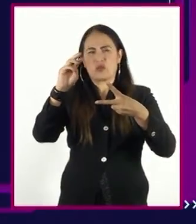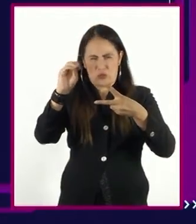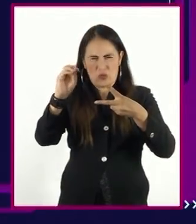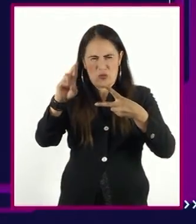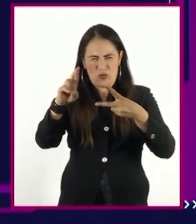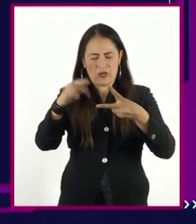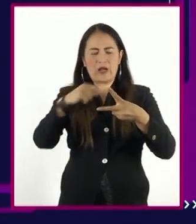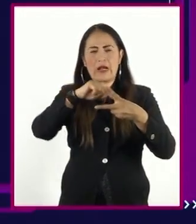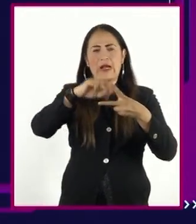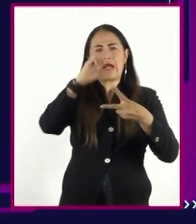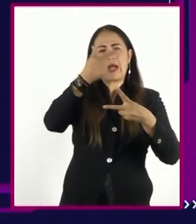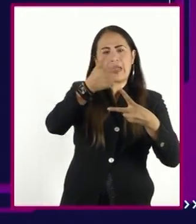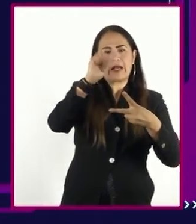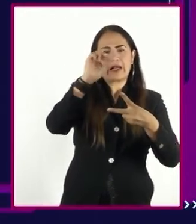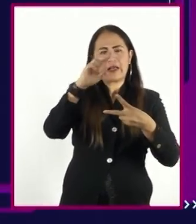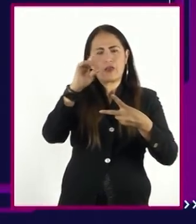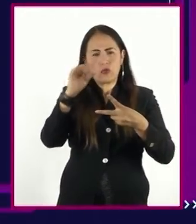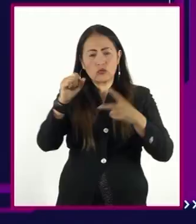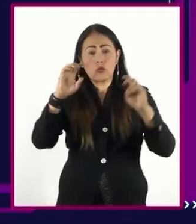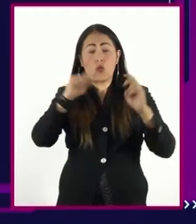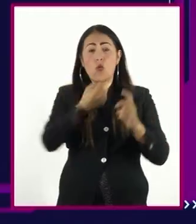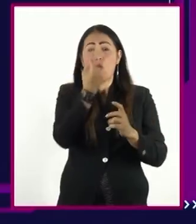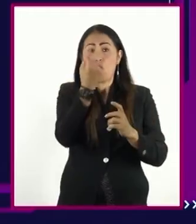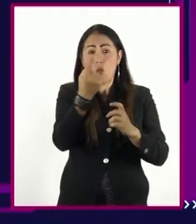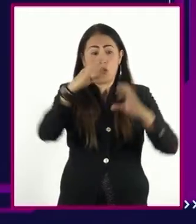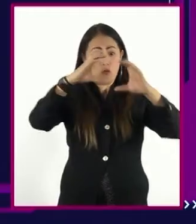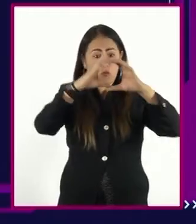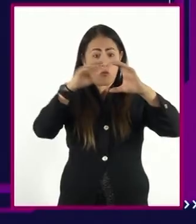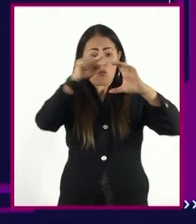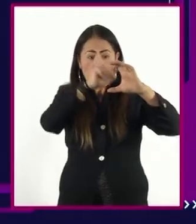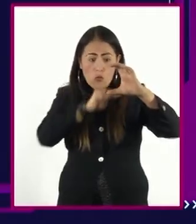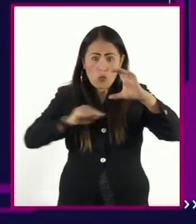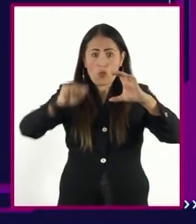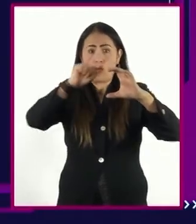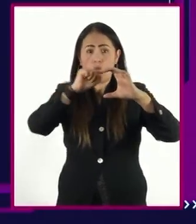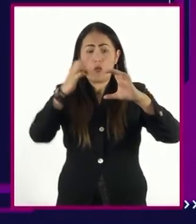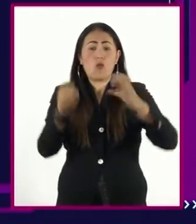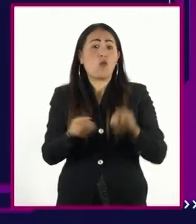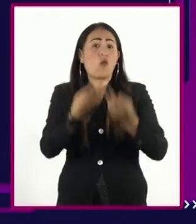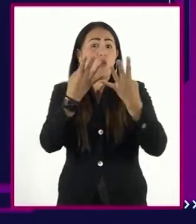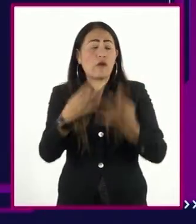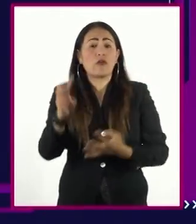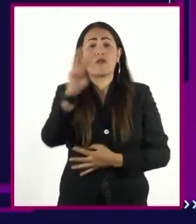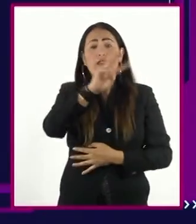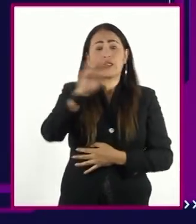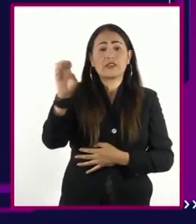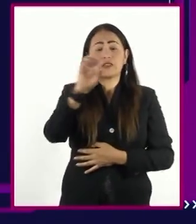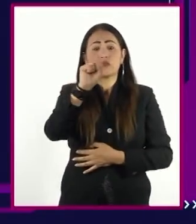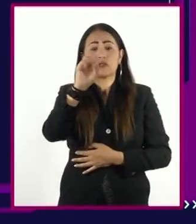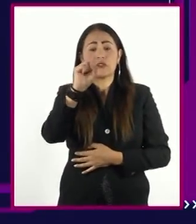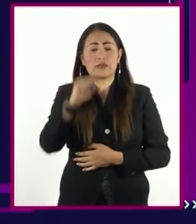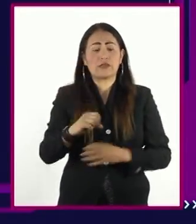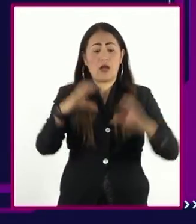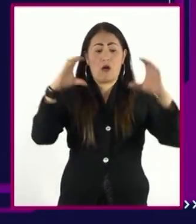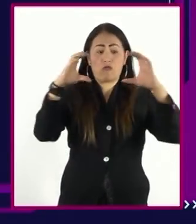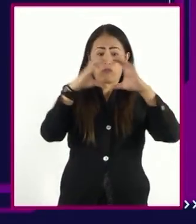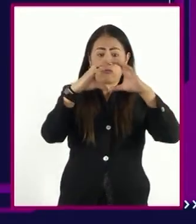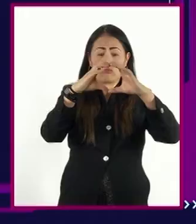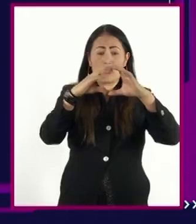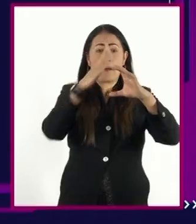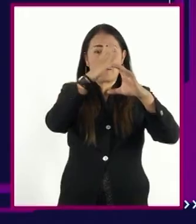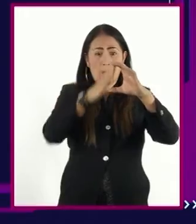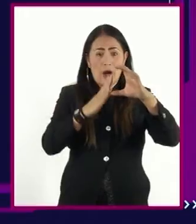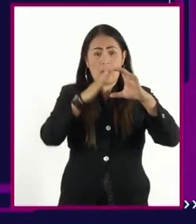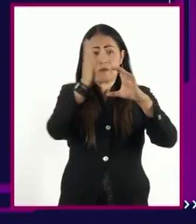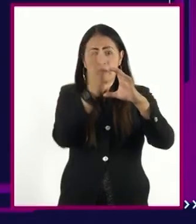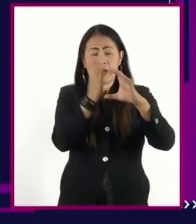círculo completo o una vuelta completa comprende 360 grados. En este caso, los 3 sectores son exactamente